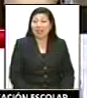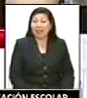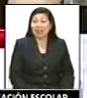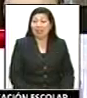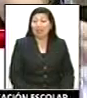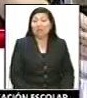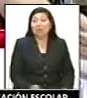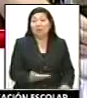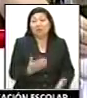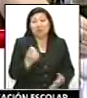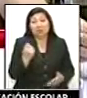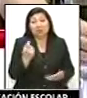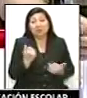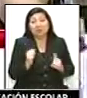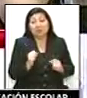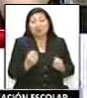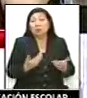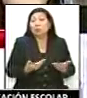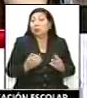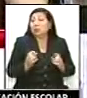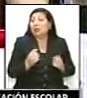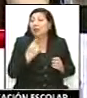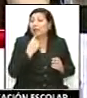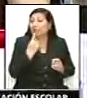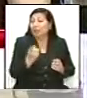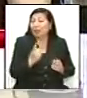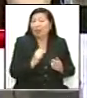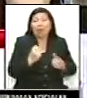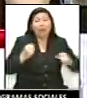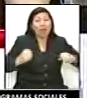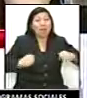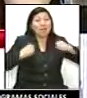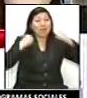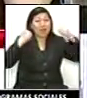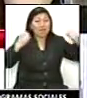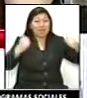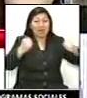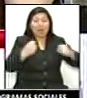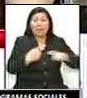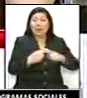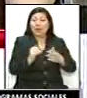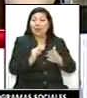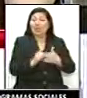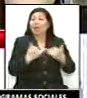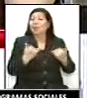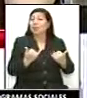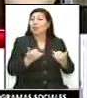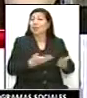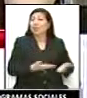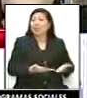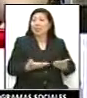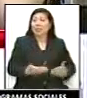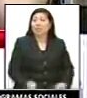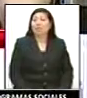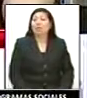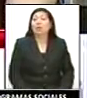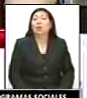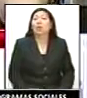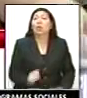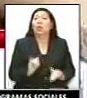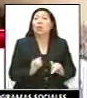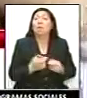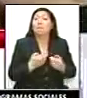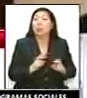en una situación comprensible por las circunstancias, se declararon en rebeldía. El problema es que ese acto lo llevaron a cabo en una